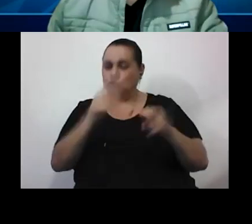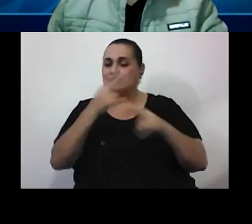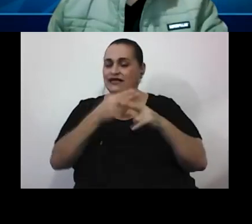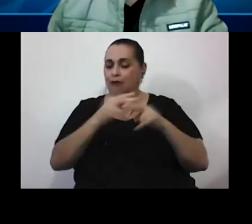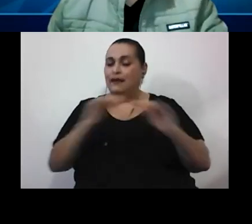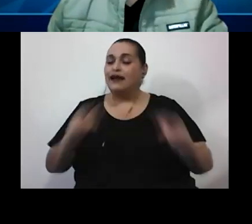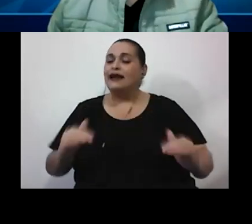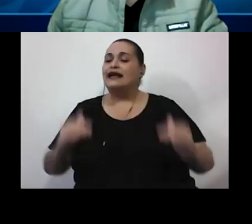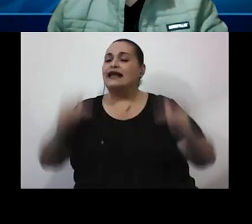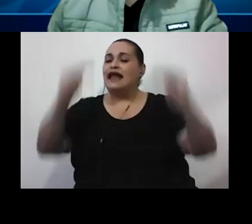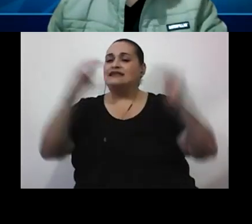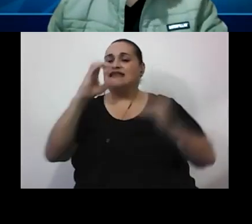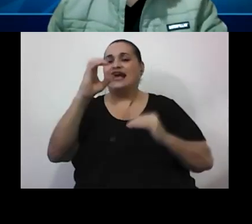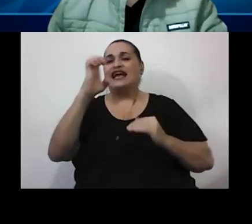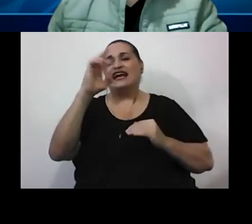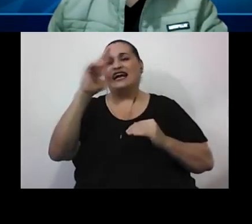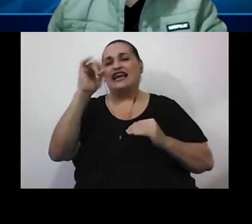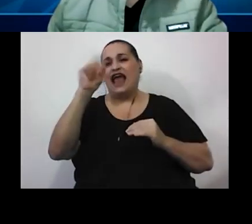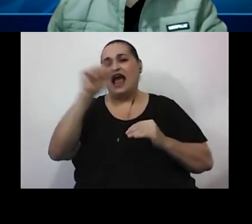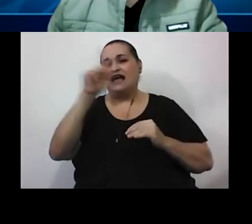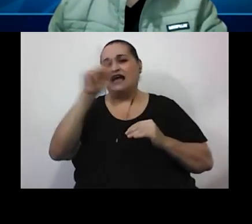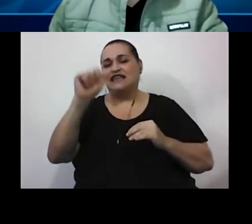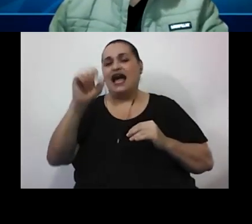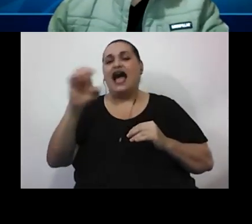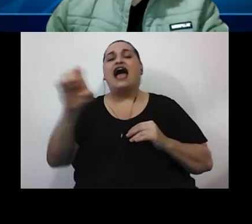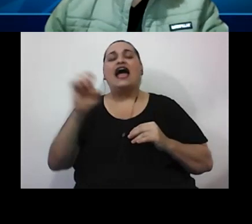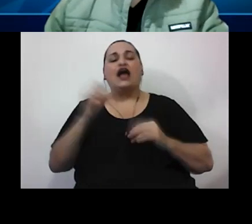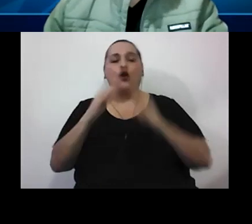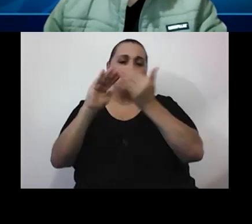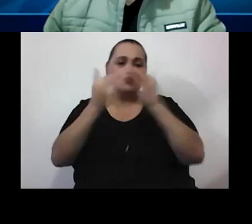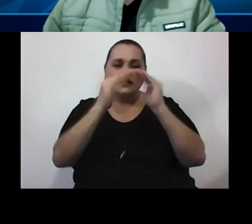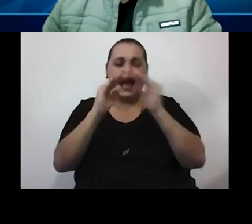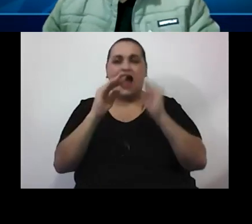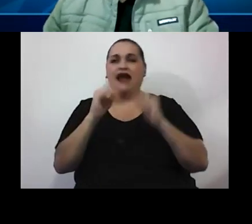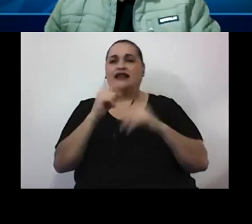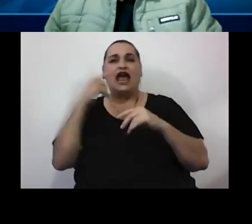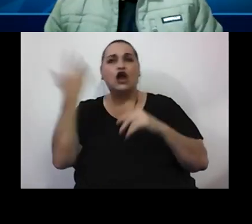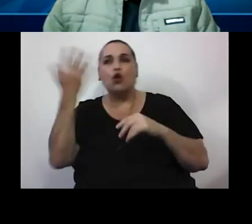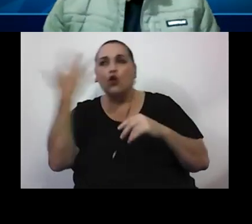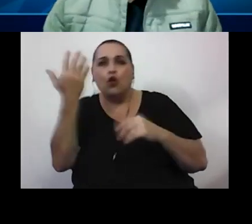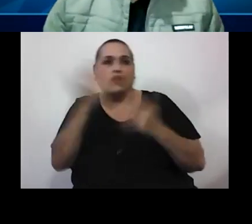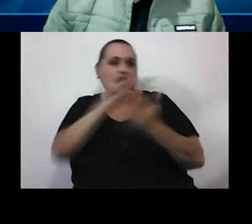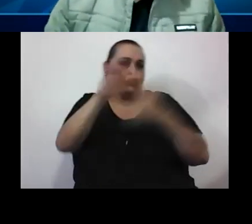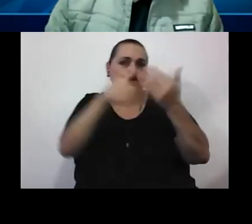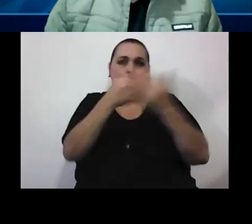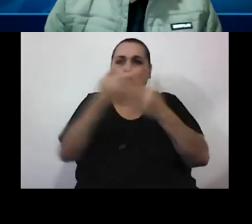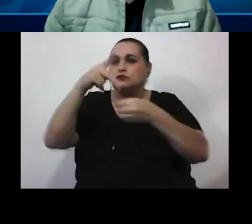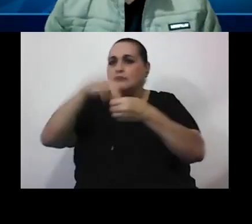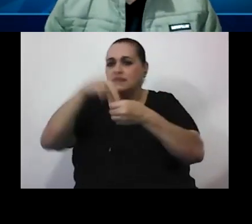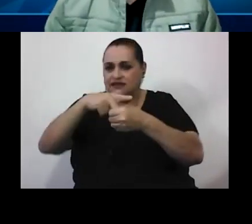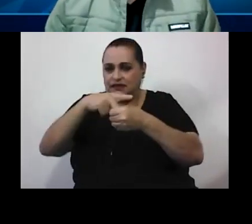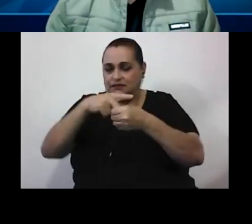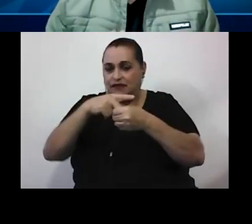crianza ecológica, una crianza comunitaria, una crianza donde todos participamos. A veces las personas